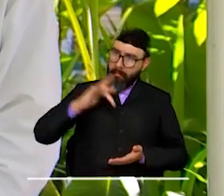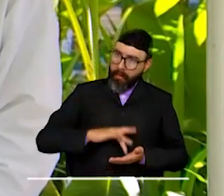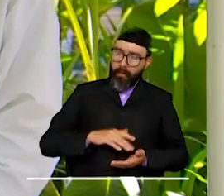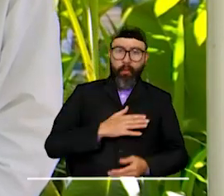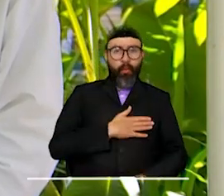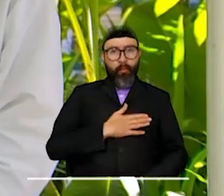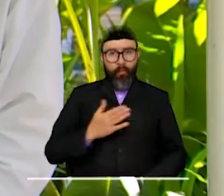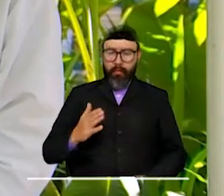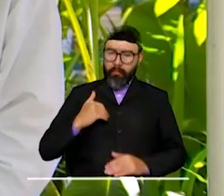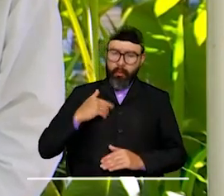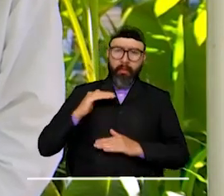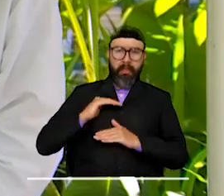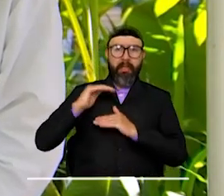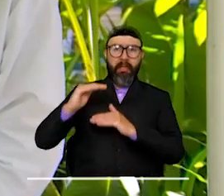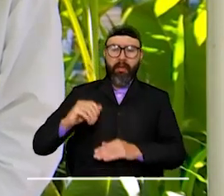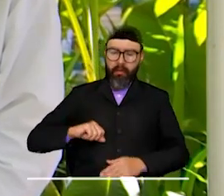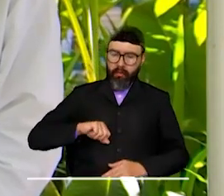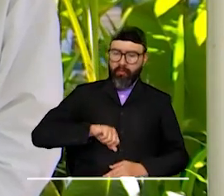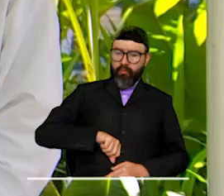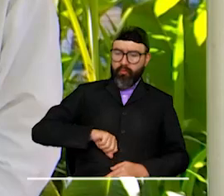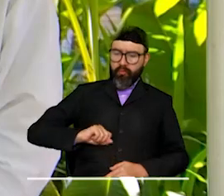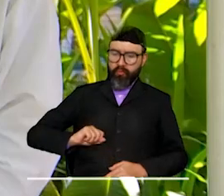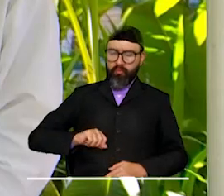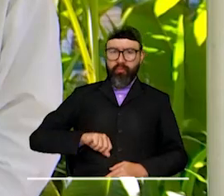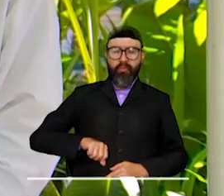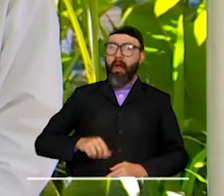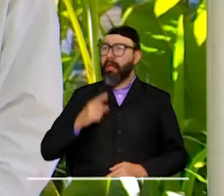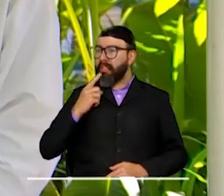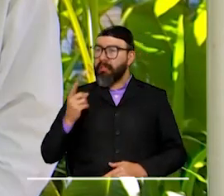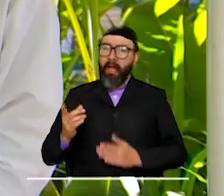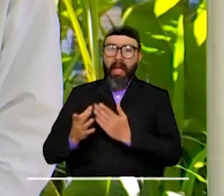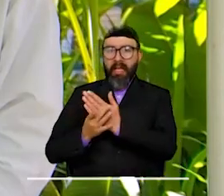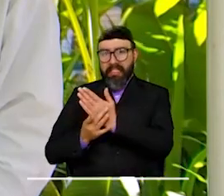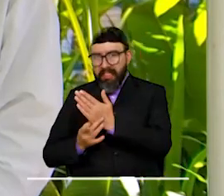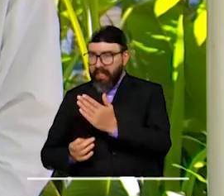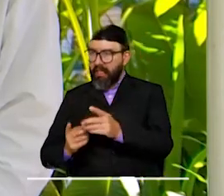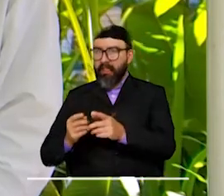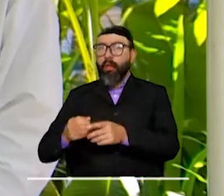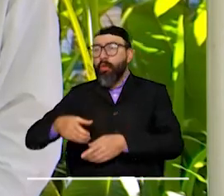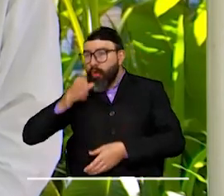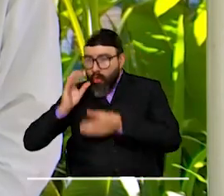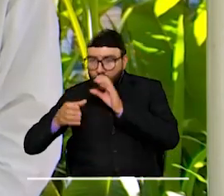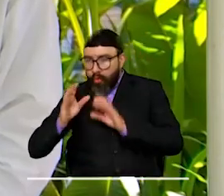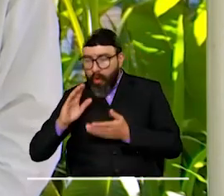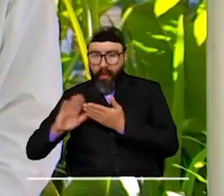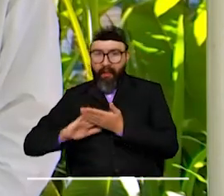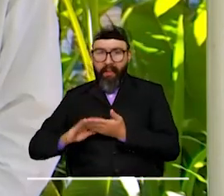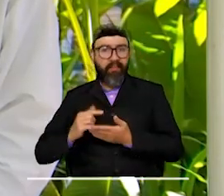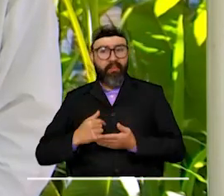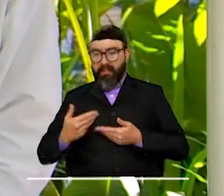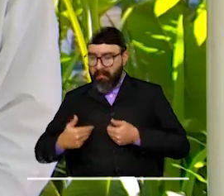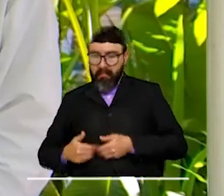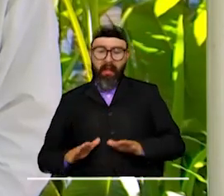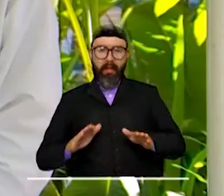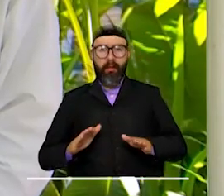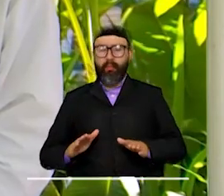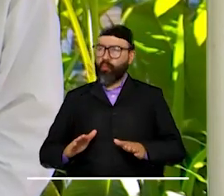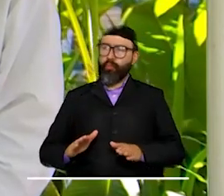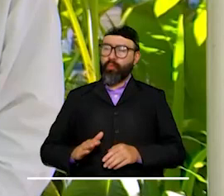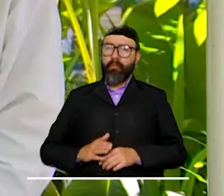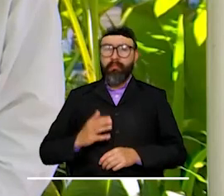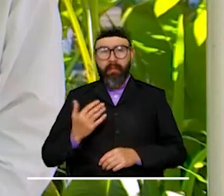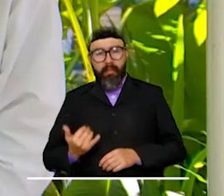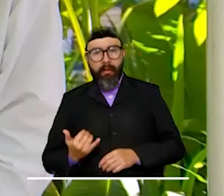les regalo una ecografía después de que se tomen los aceites y les muestro los cálculos. Porque eso que arrojan en la deposición